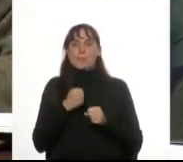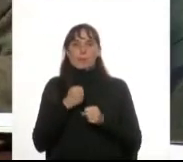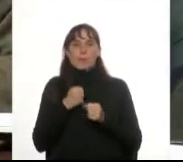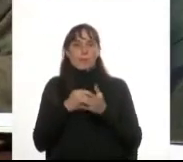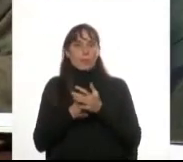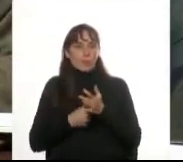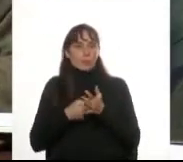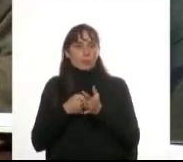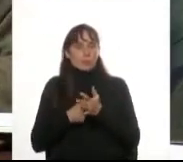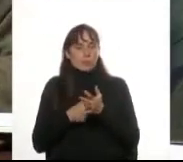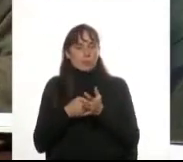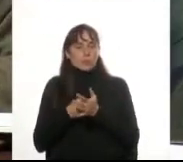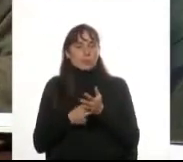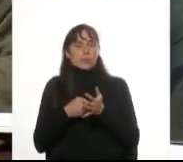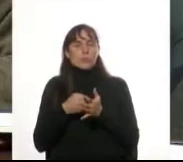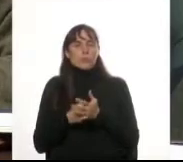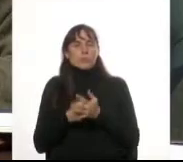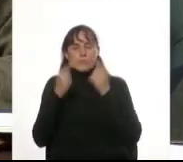pensaron